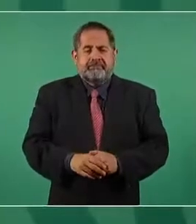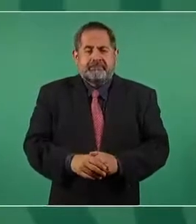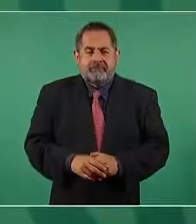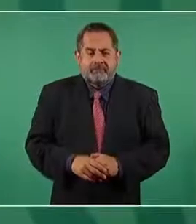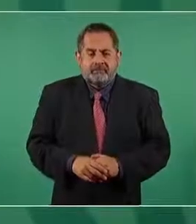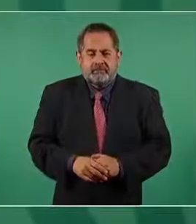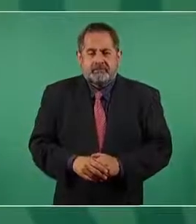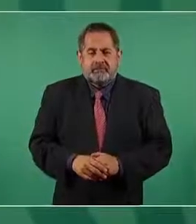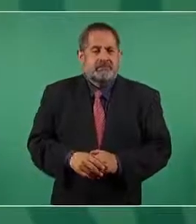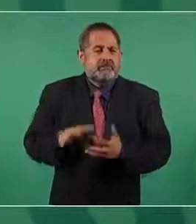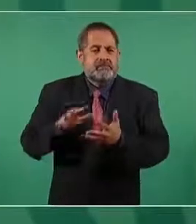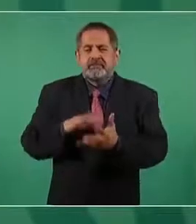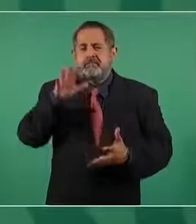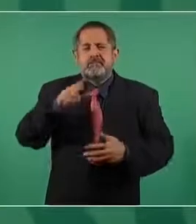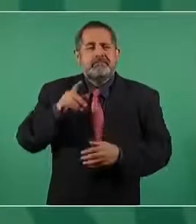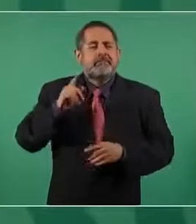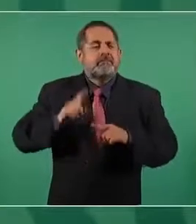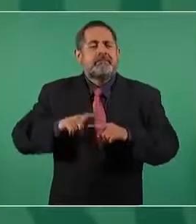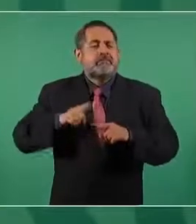La mayoría